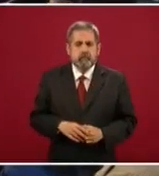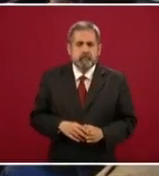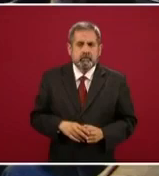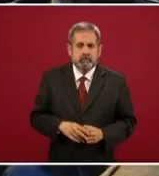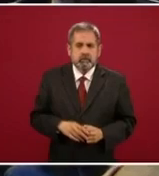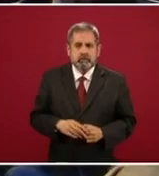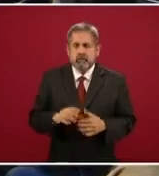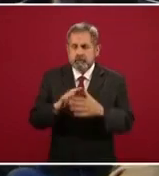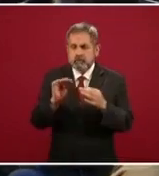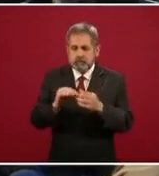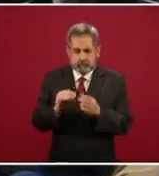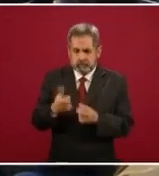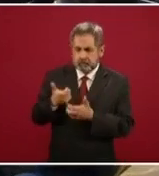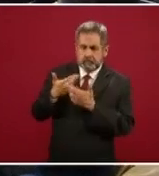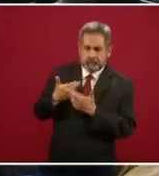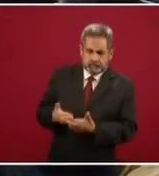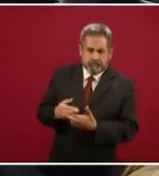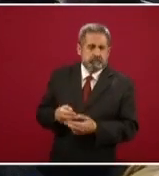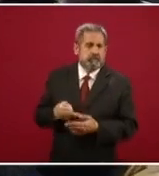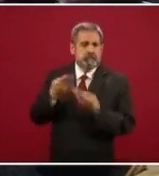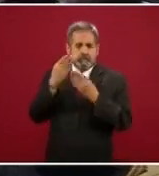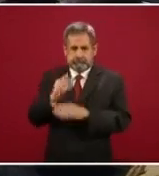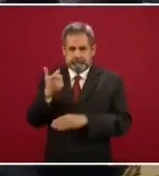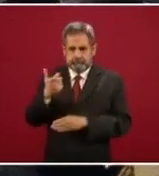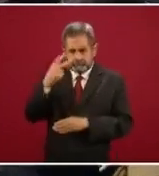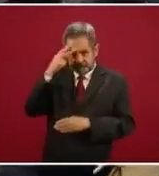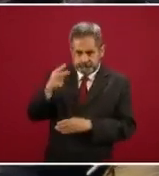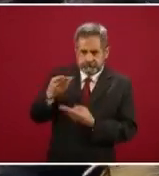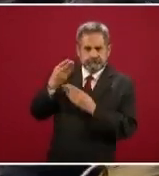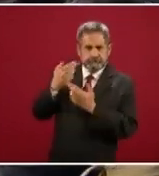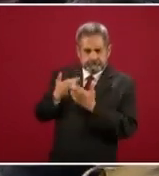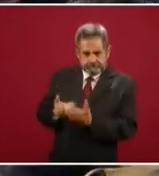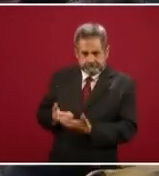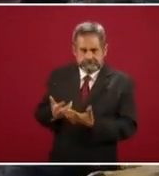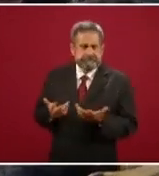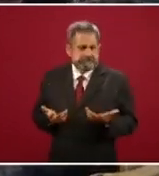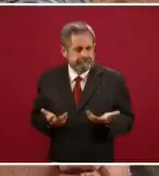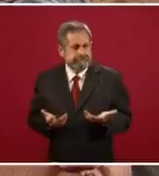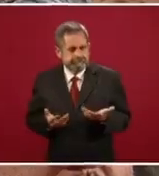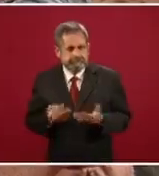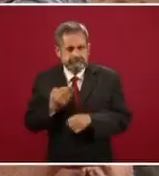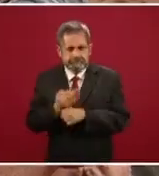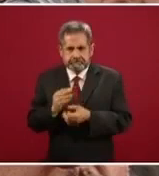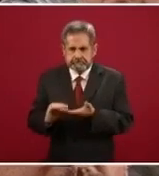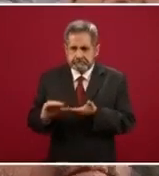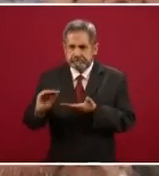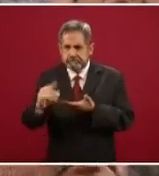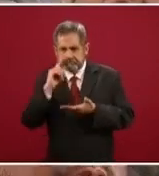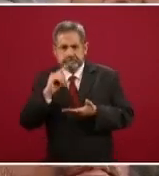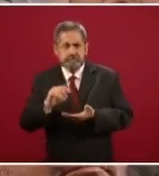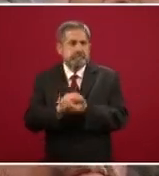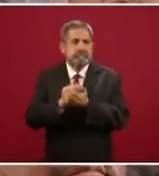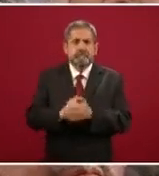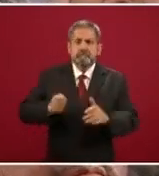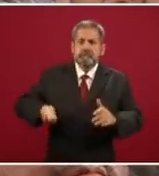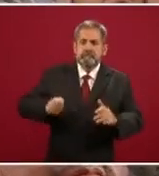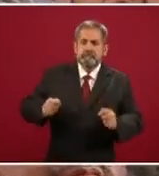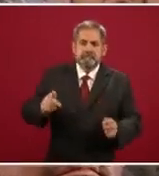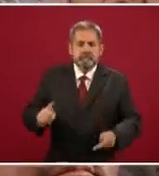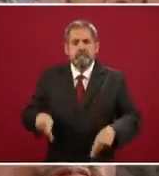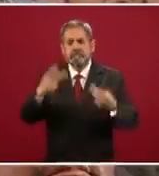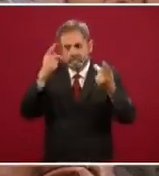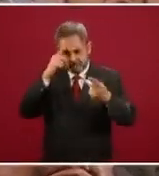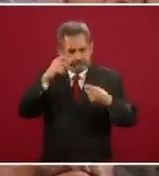de las reservas del Banco de México que pues ahorita se van a usar para las subastas, ¿no?, para